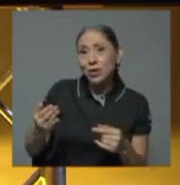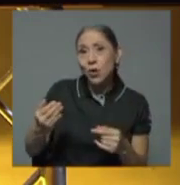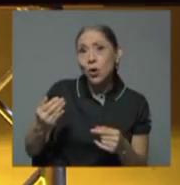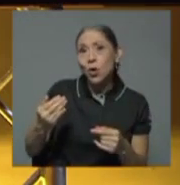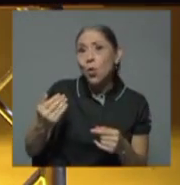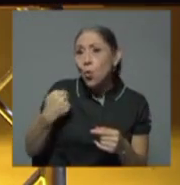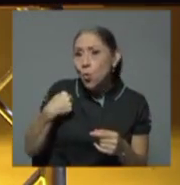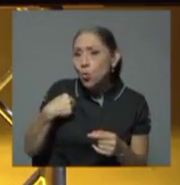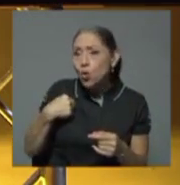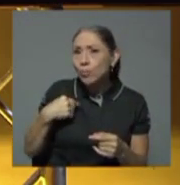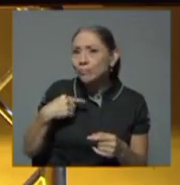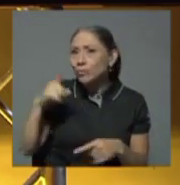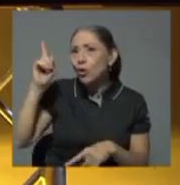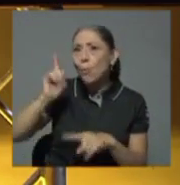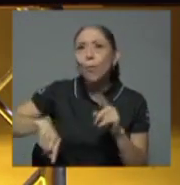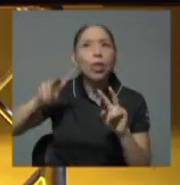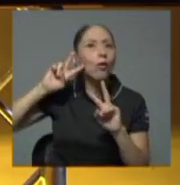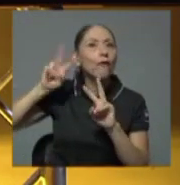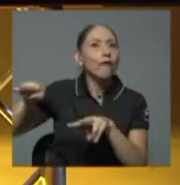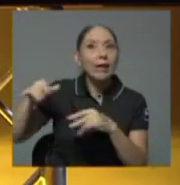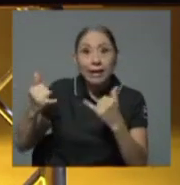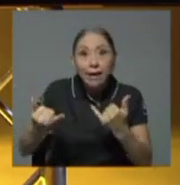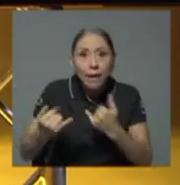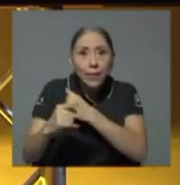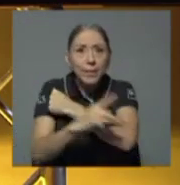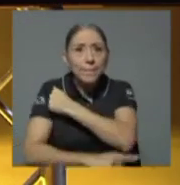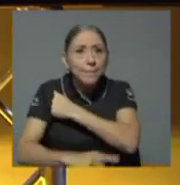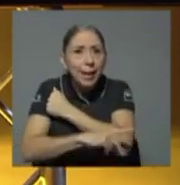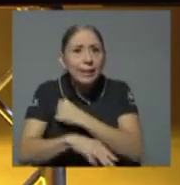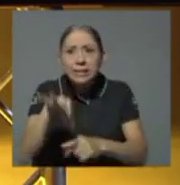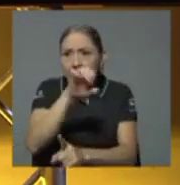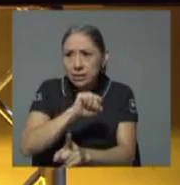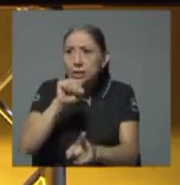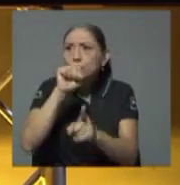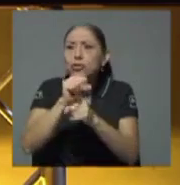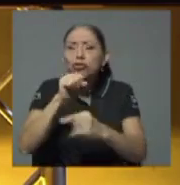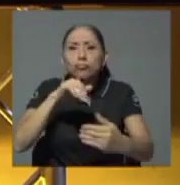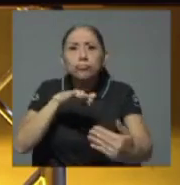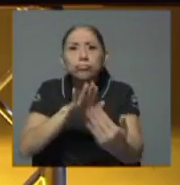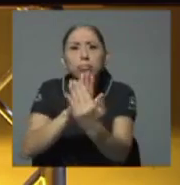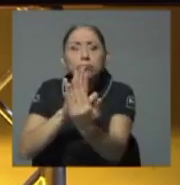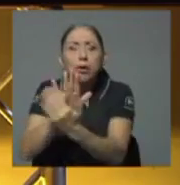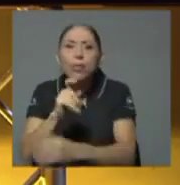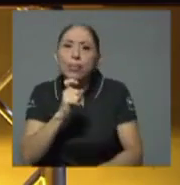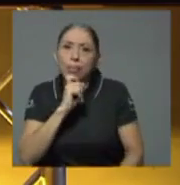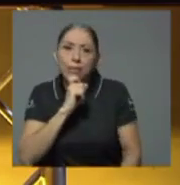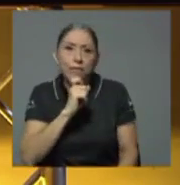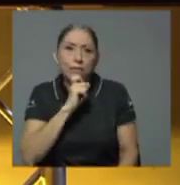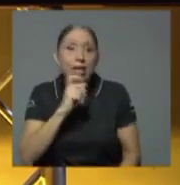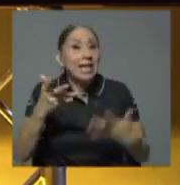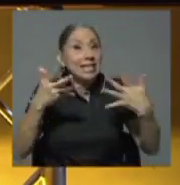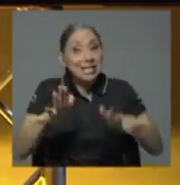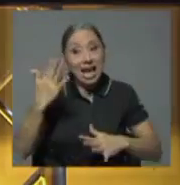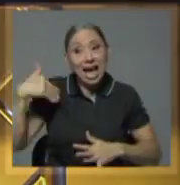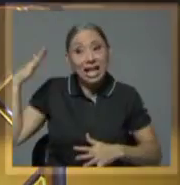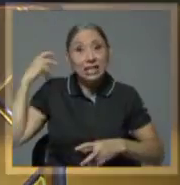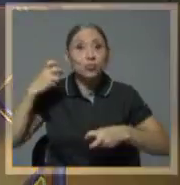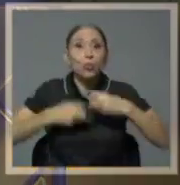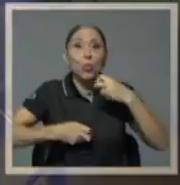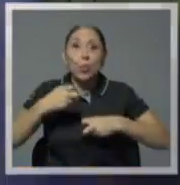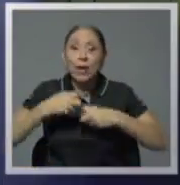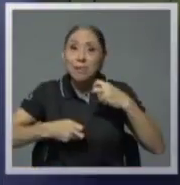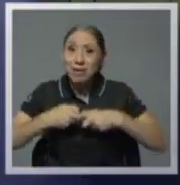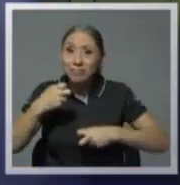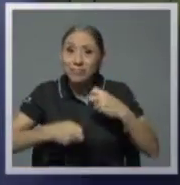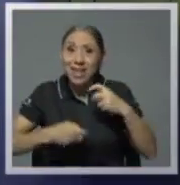de que el país obviamente está en una coyuntura crítica. Ya veníamos arrastrando un problema de poco crecimiento económico